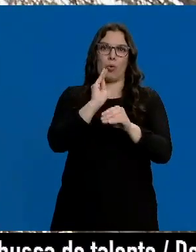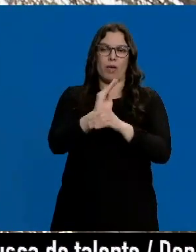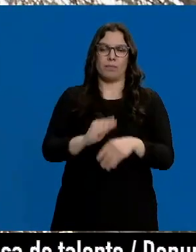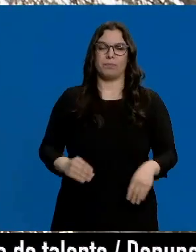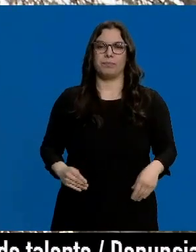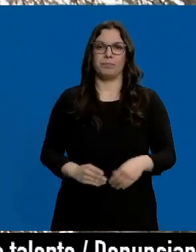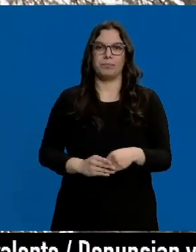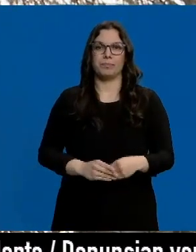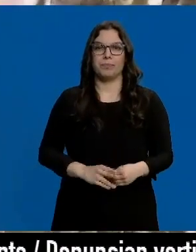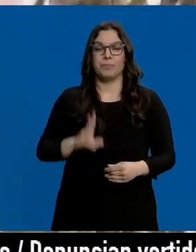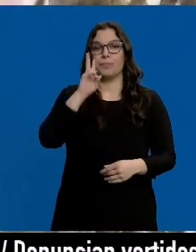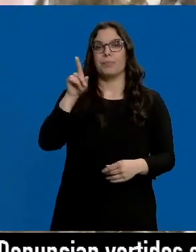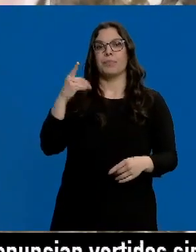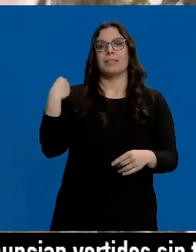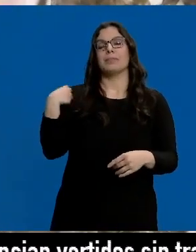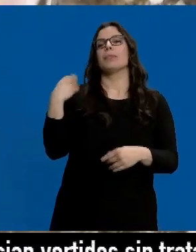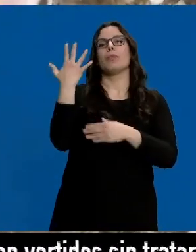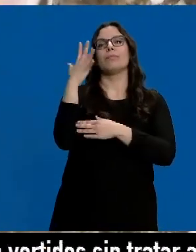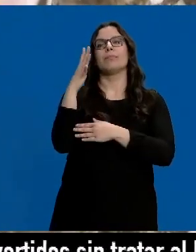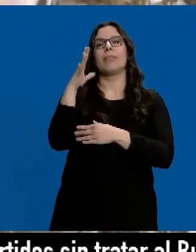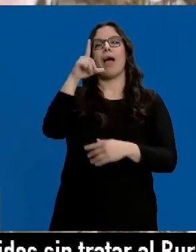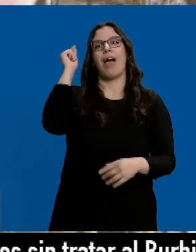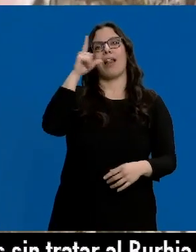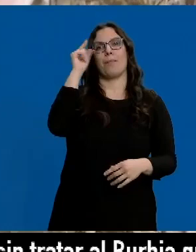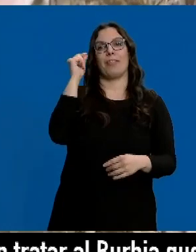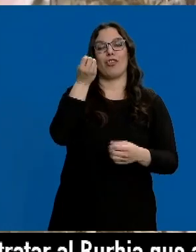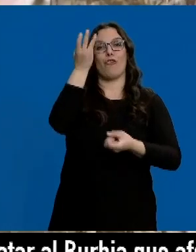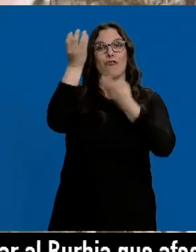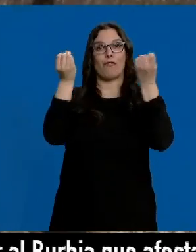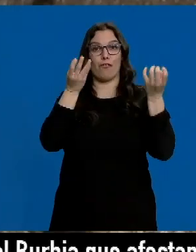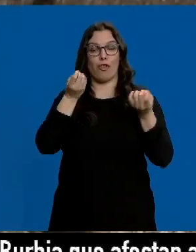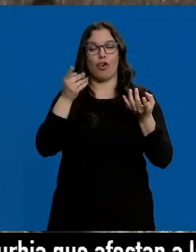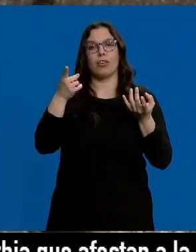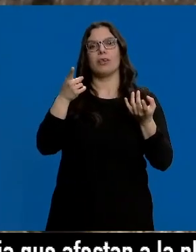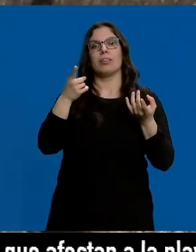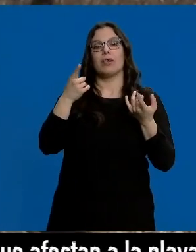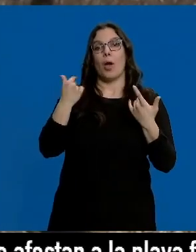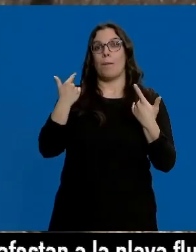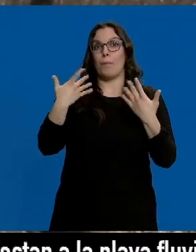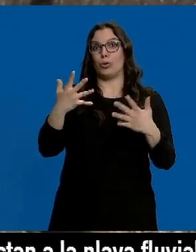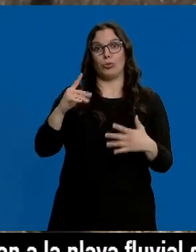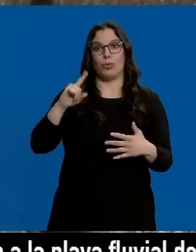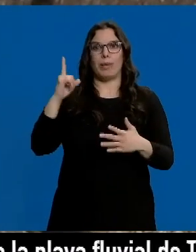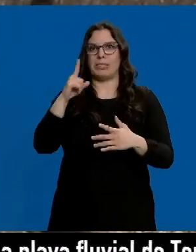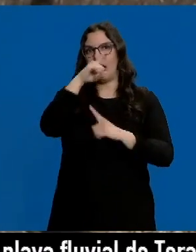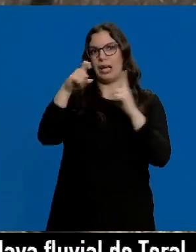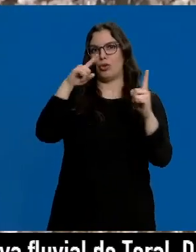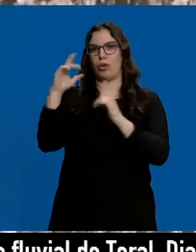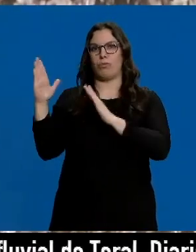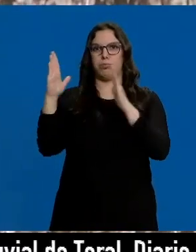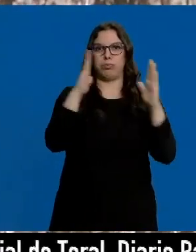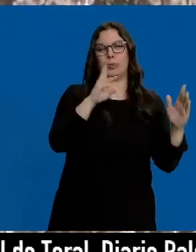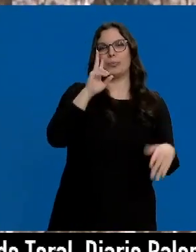Y así están ahora mismo los almendros en flor. Son uno de los árboles frutales que más temprano florecen cada año y nos